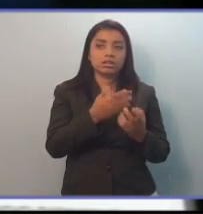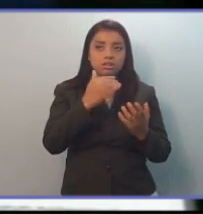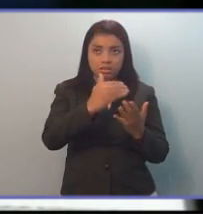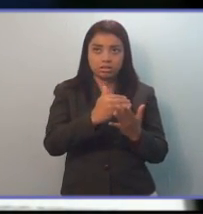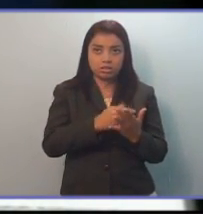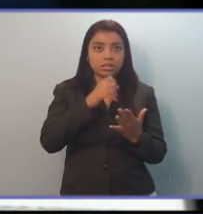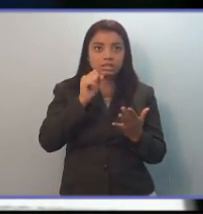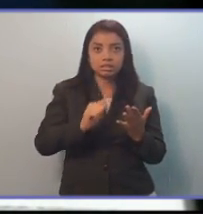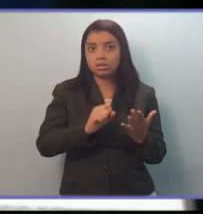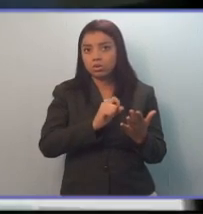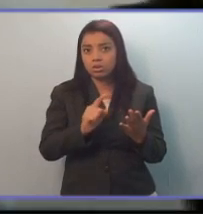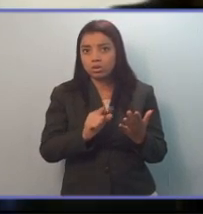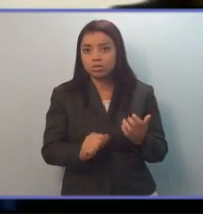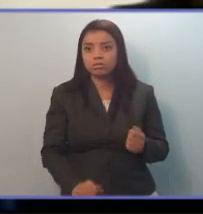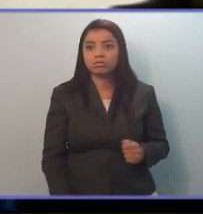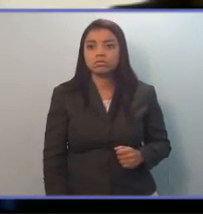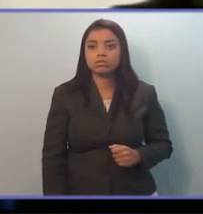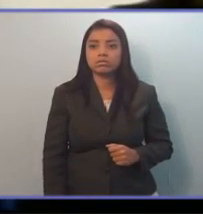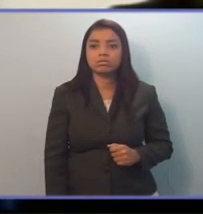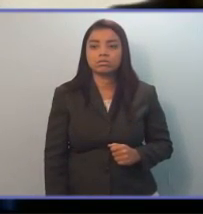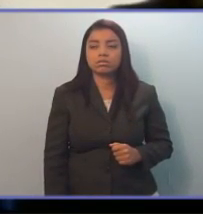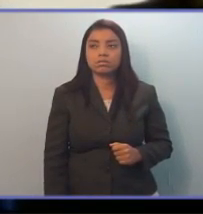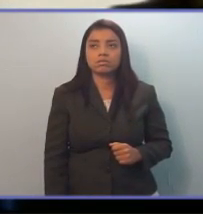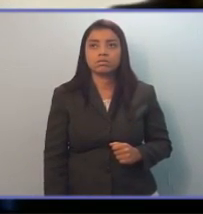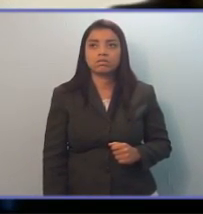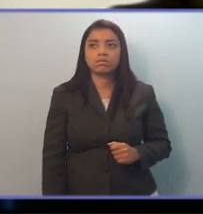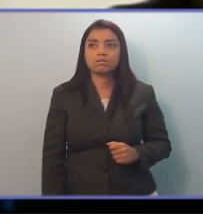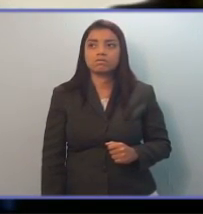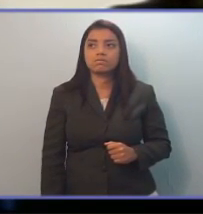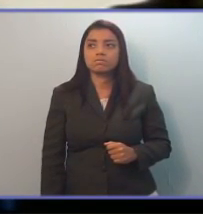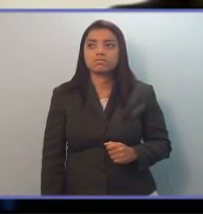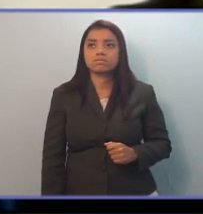o no es así. Gracias. Bien, buenos días.